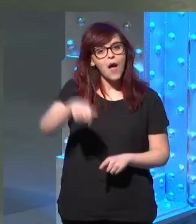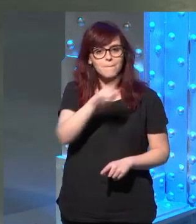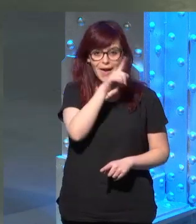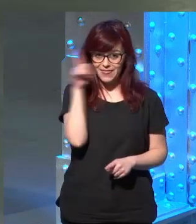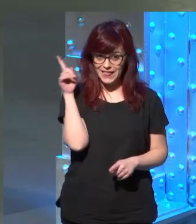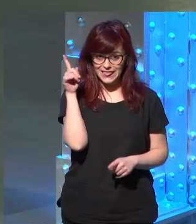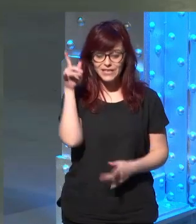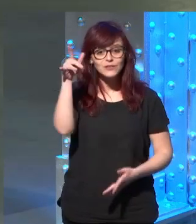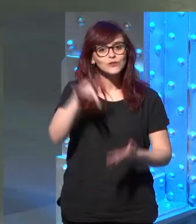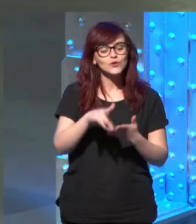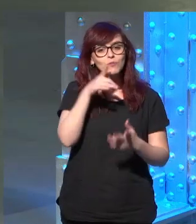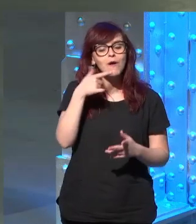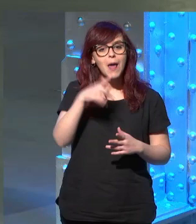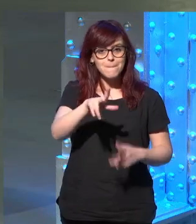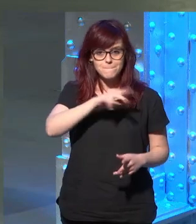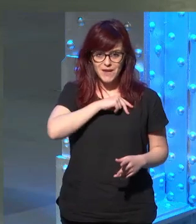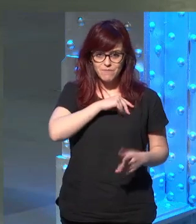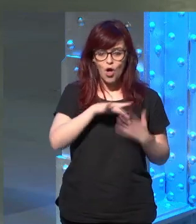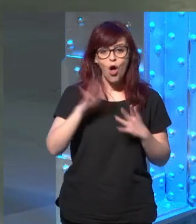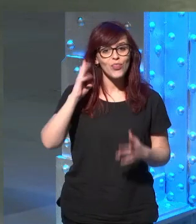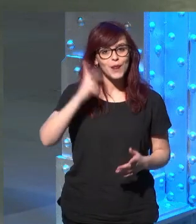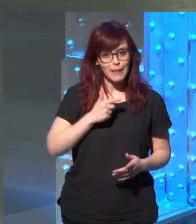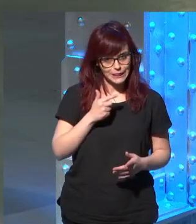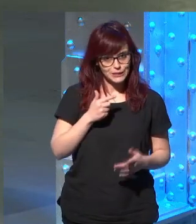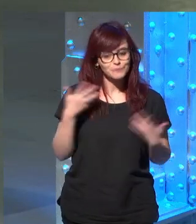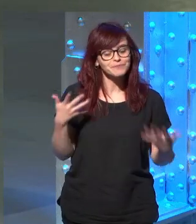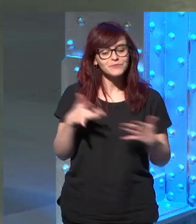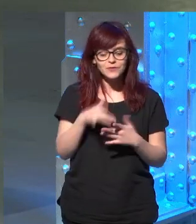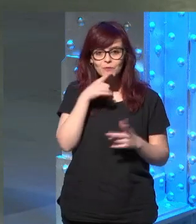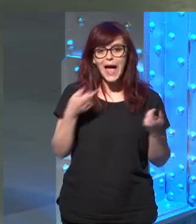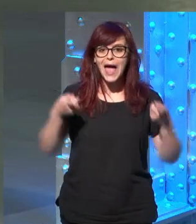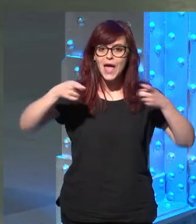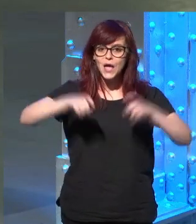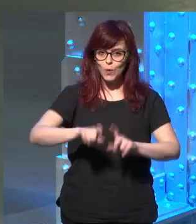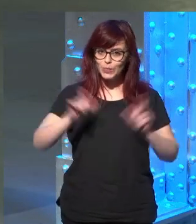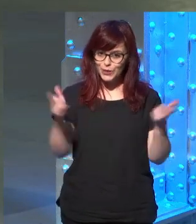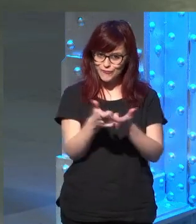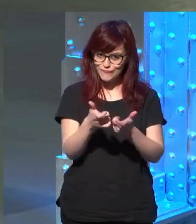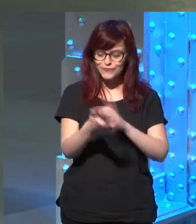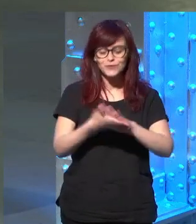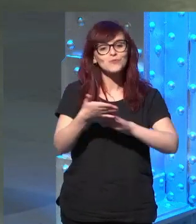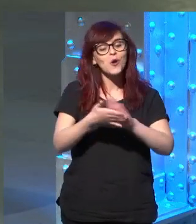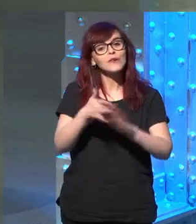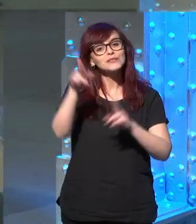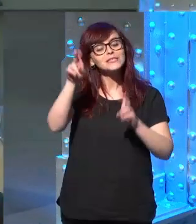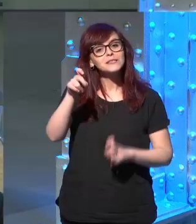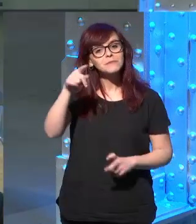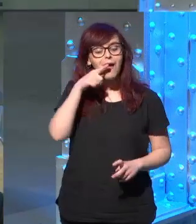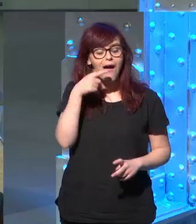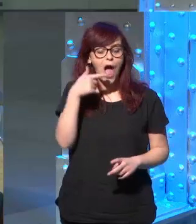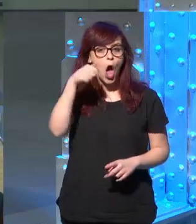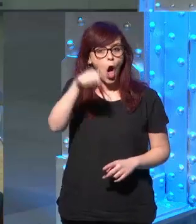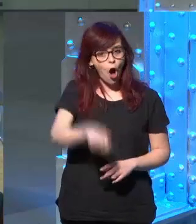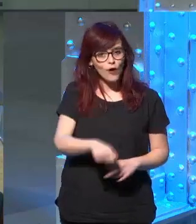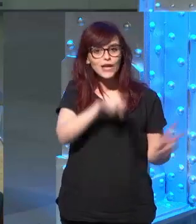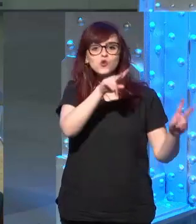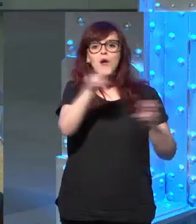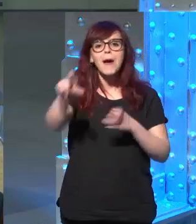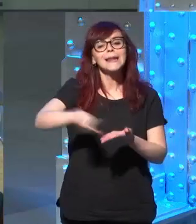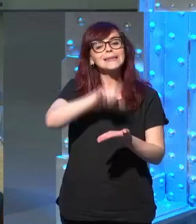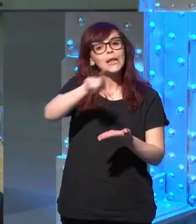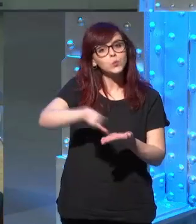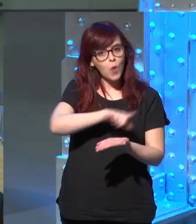Madrid el premio Cervantes. El encuentro que hoy nos ocupa lleva por título Nueva